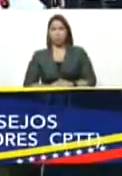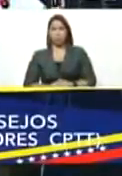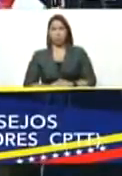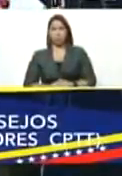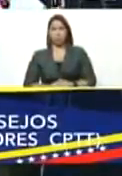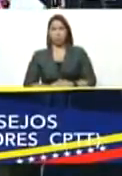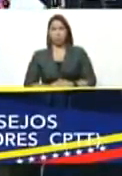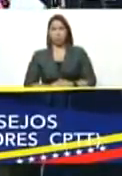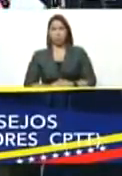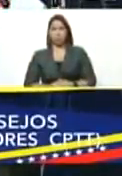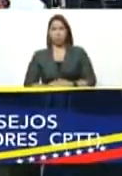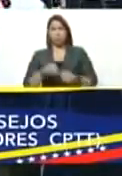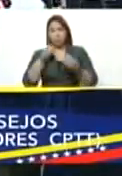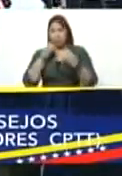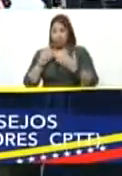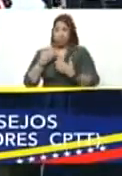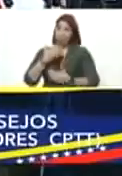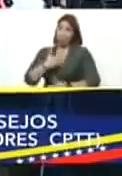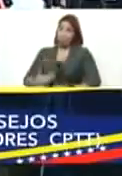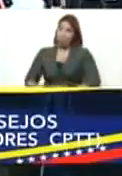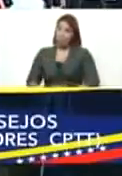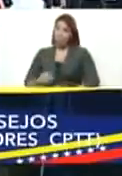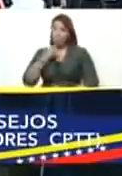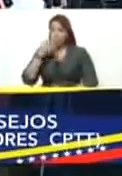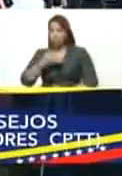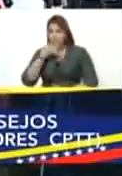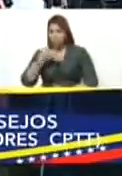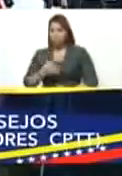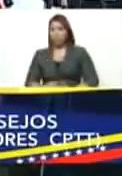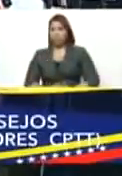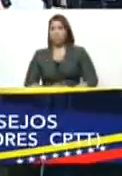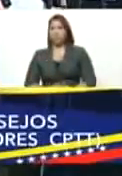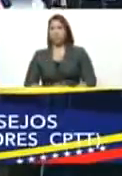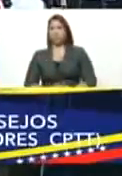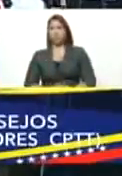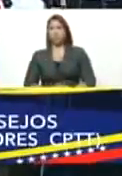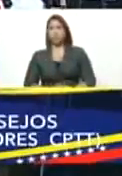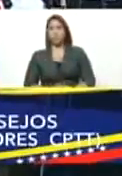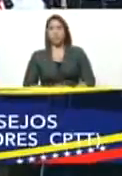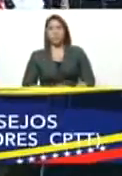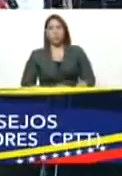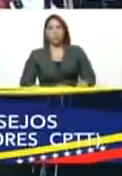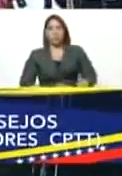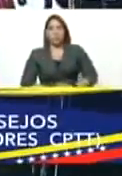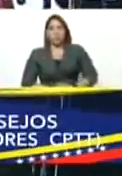Aló. Bueno, presidente, de todo, buenas tardes. Súbele volumen, no se escucha.